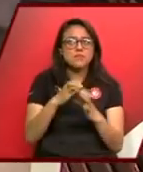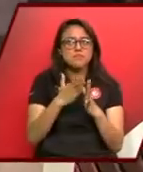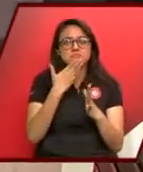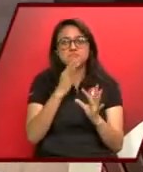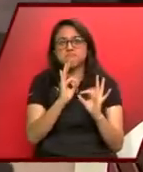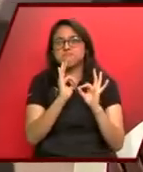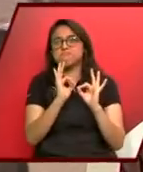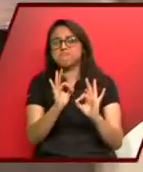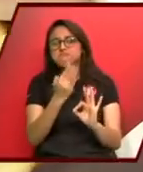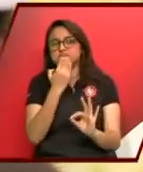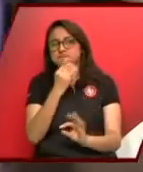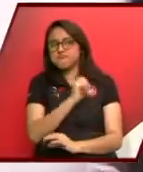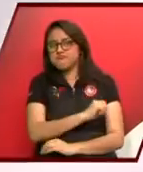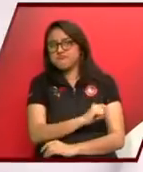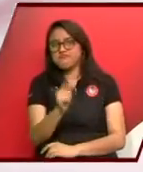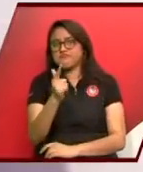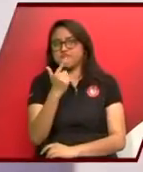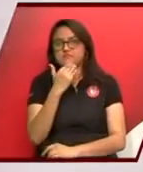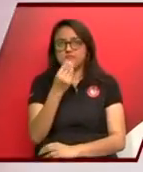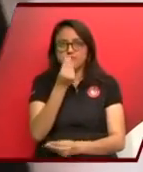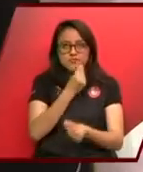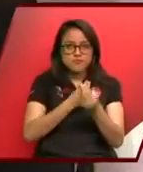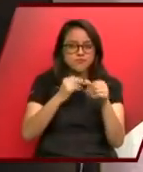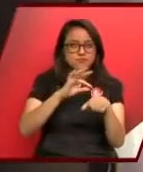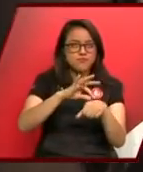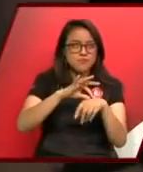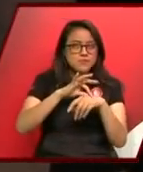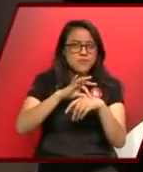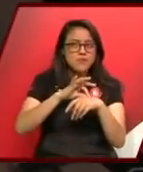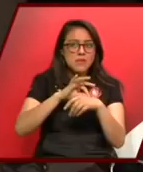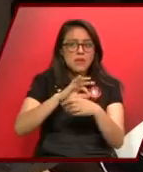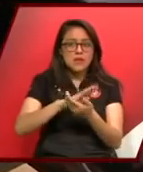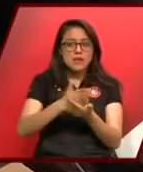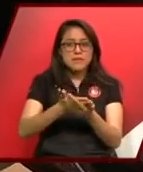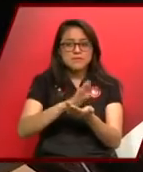calidad, ¿verdad? La carne, ricamente cocida,